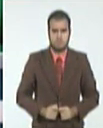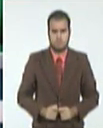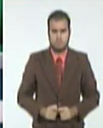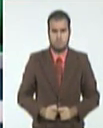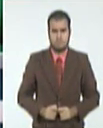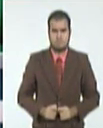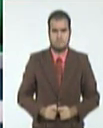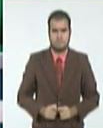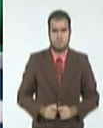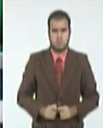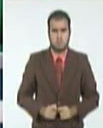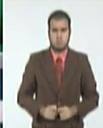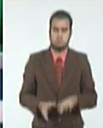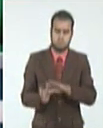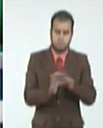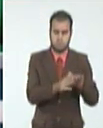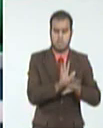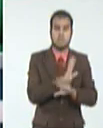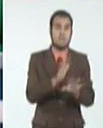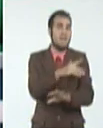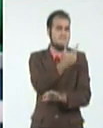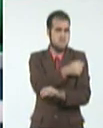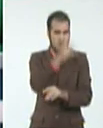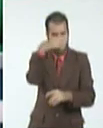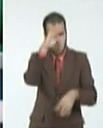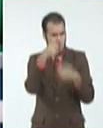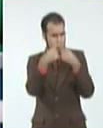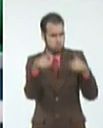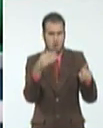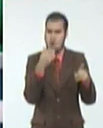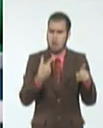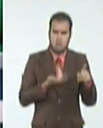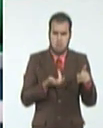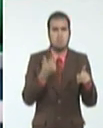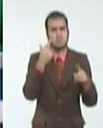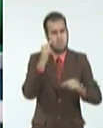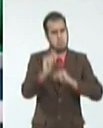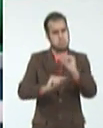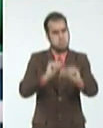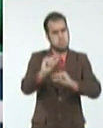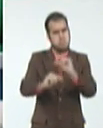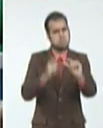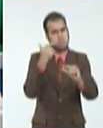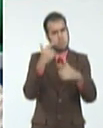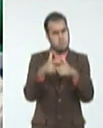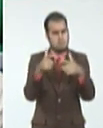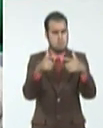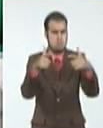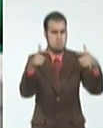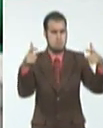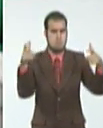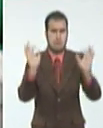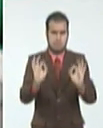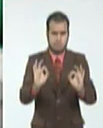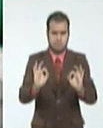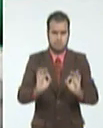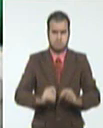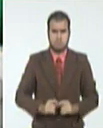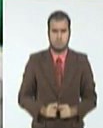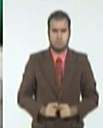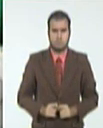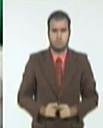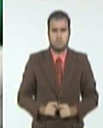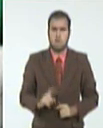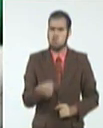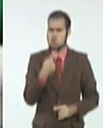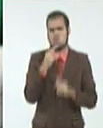sus candidatos vacunales, avanzando en este sentido, siempre resumimos